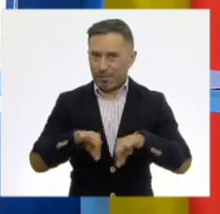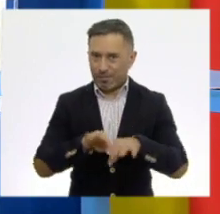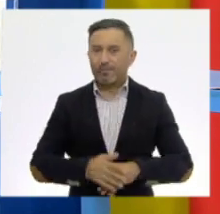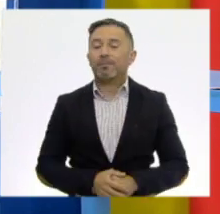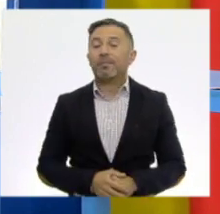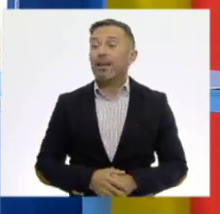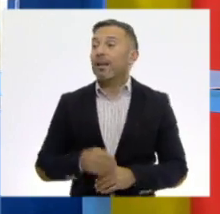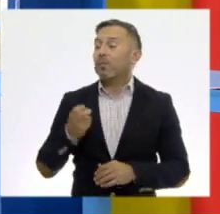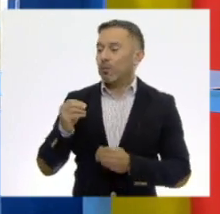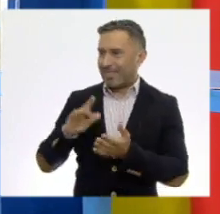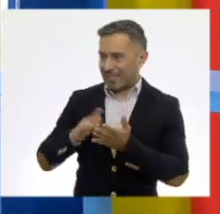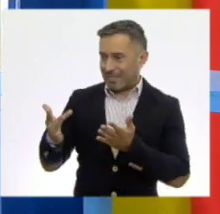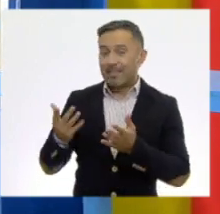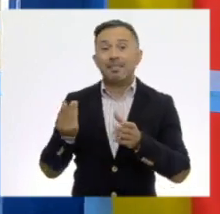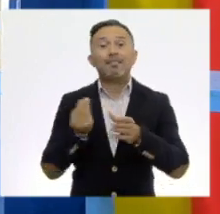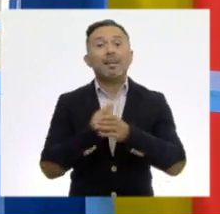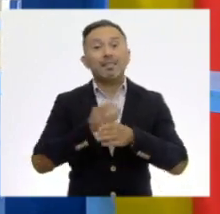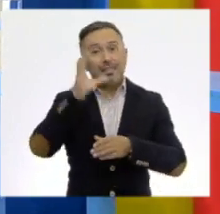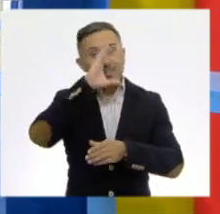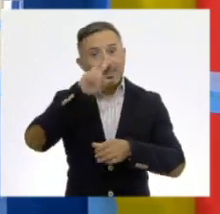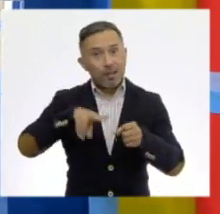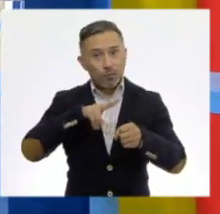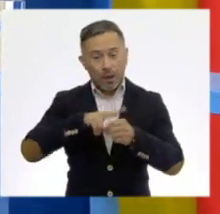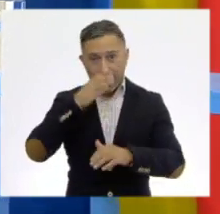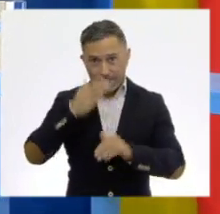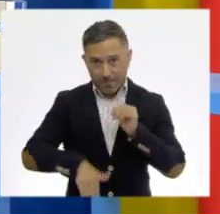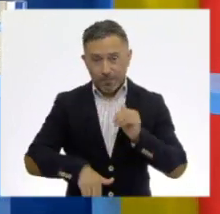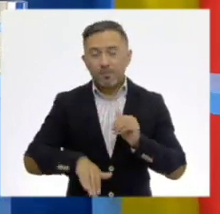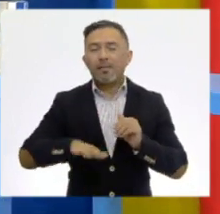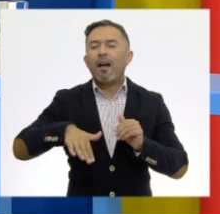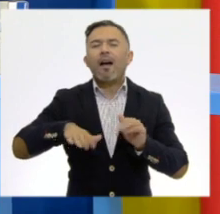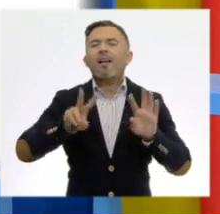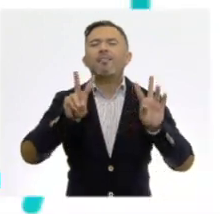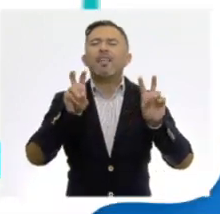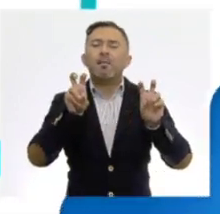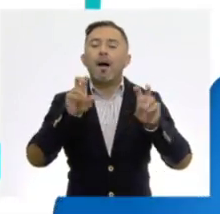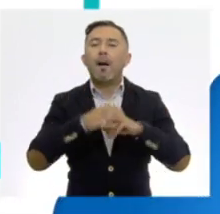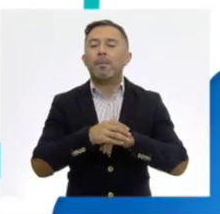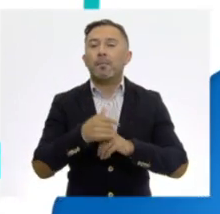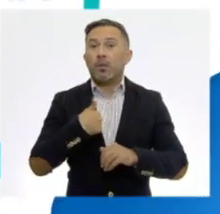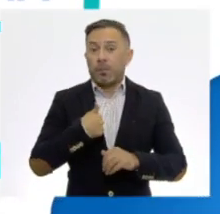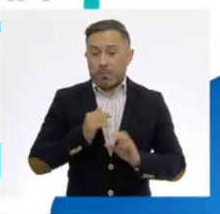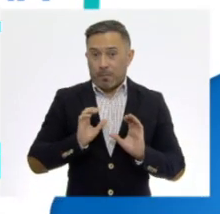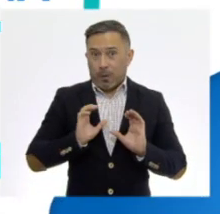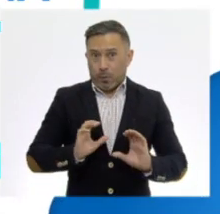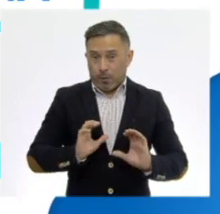de Ciencias Naturales. Esto fue Me cuido y evito el acoso escolar.